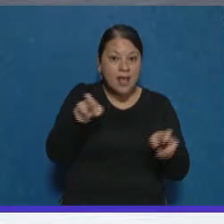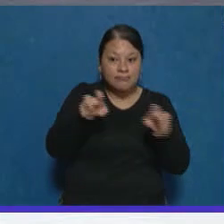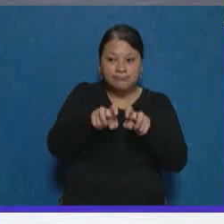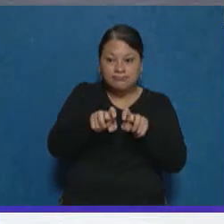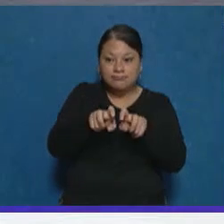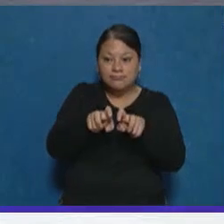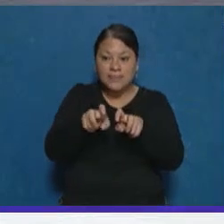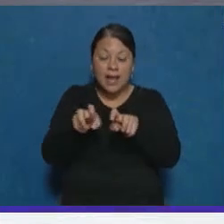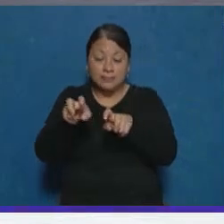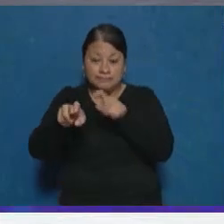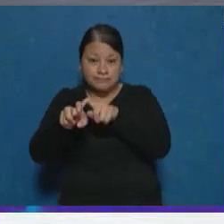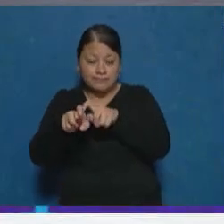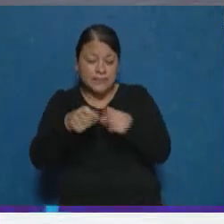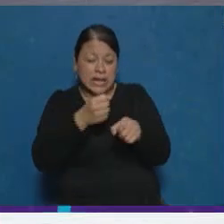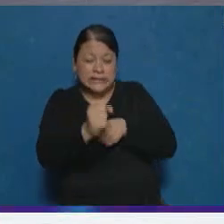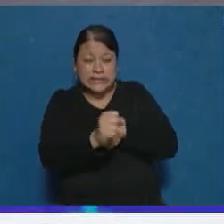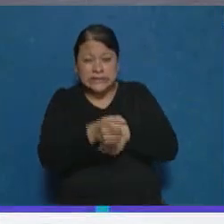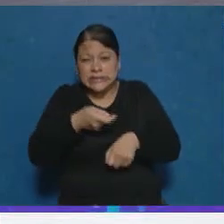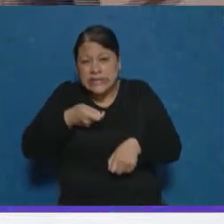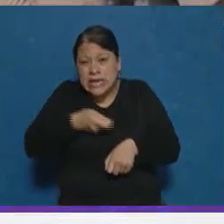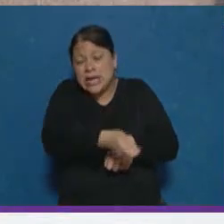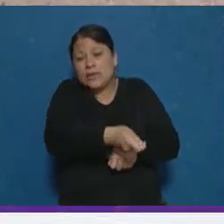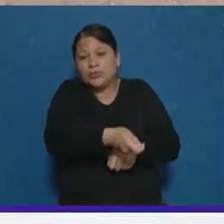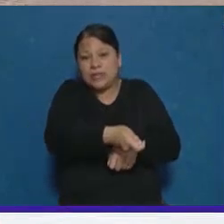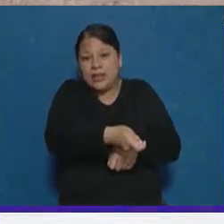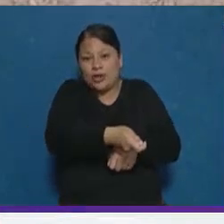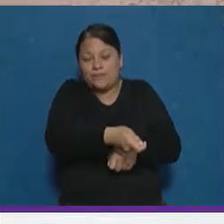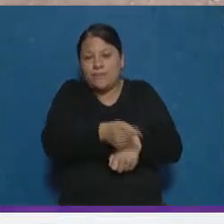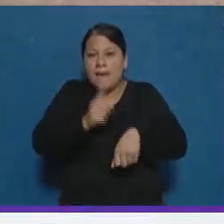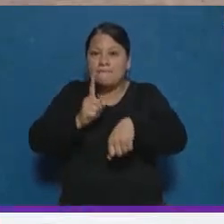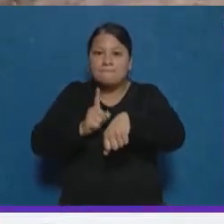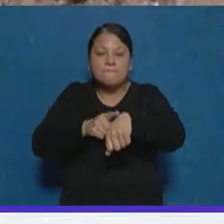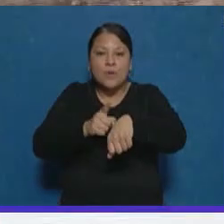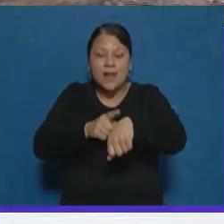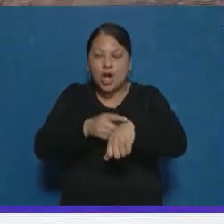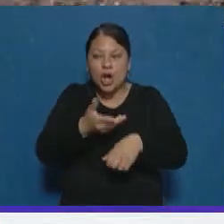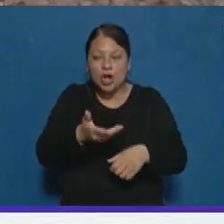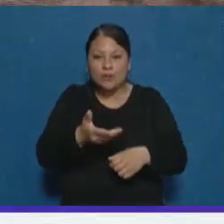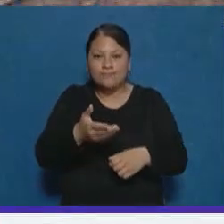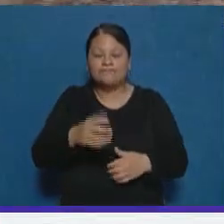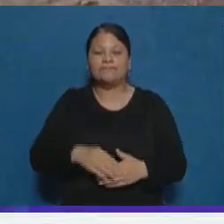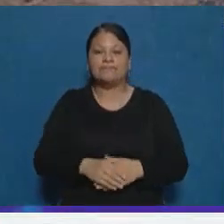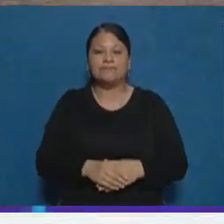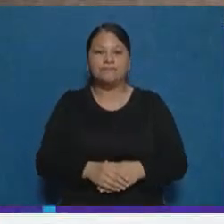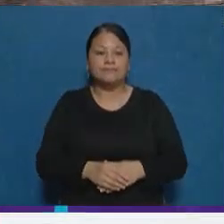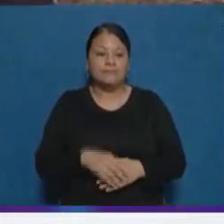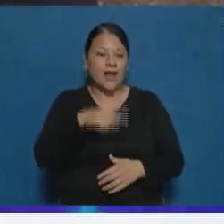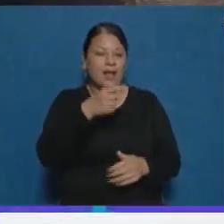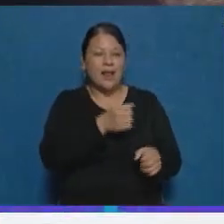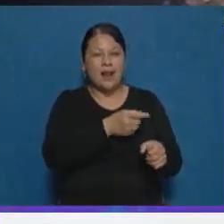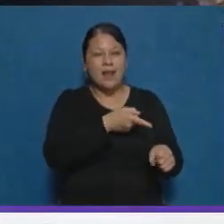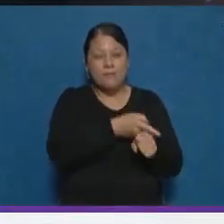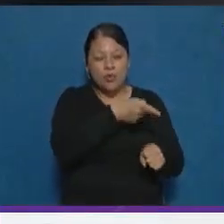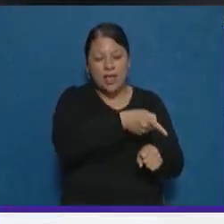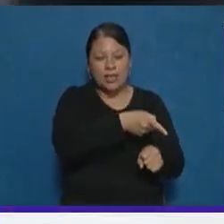conductor y lo estaba acuchillando. En ese momento es que Pablo Rivas Stewart se